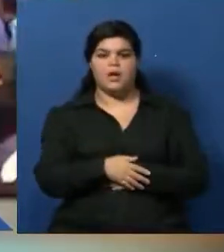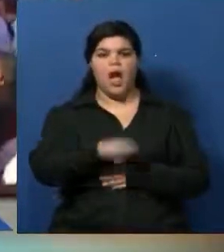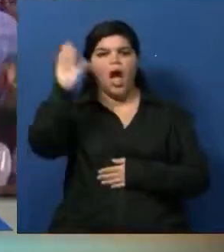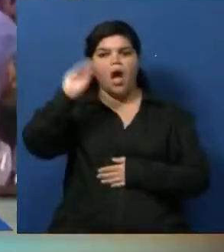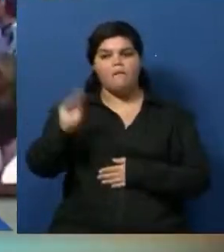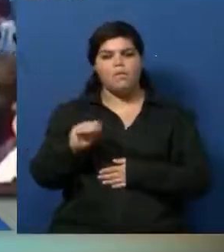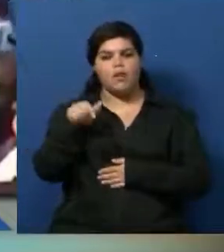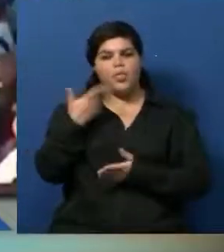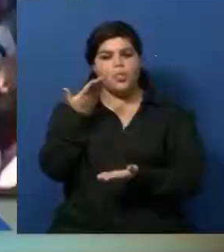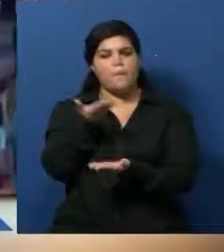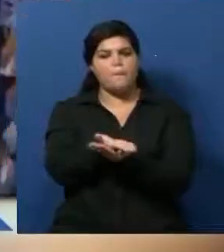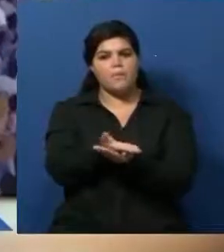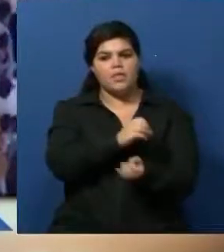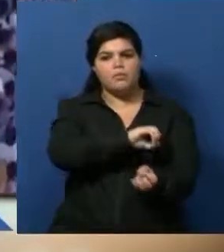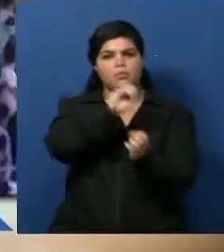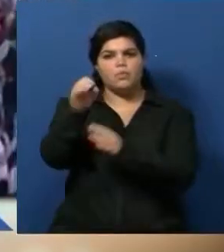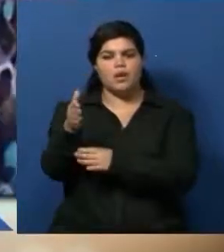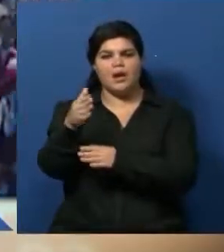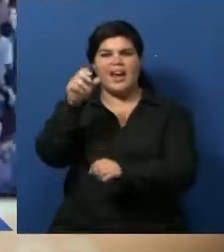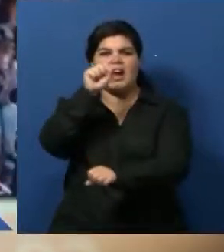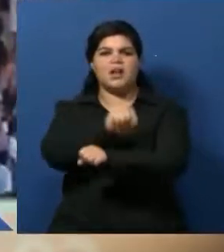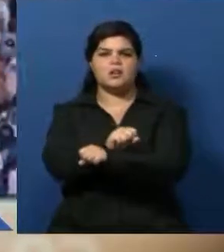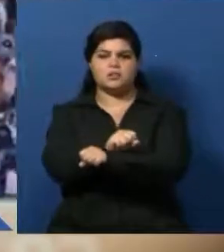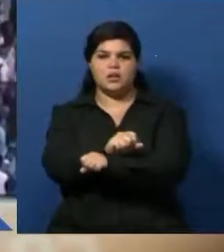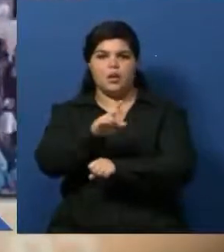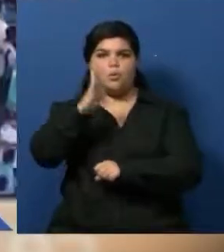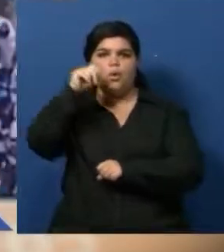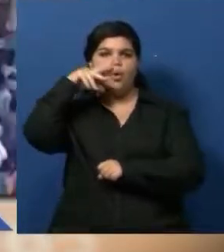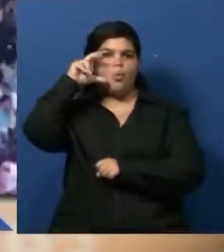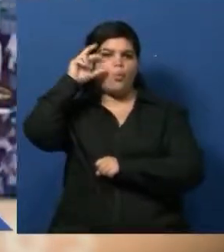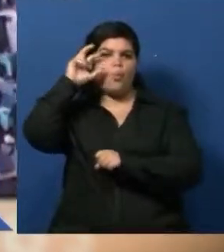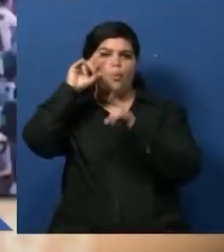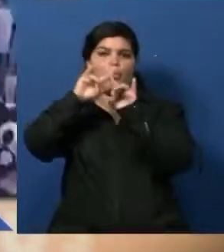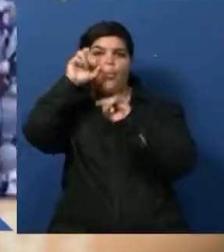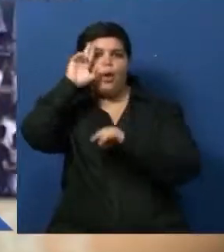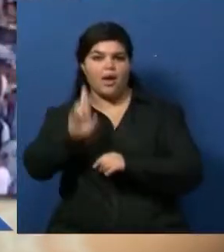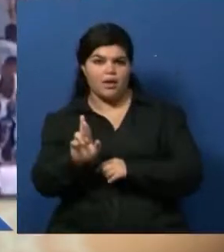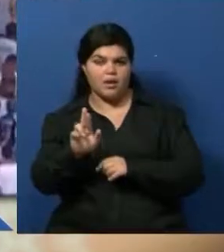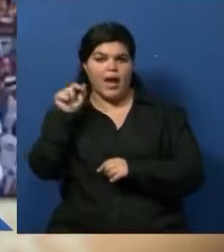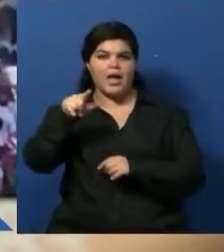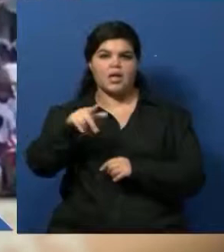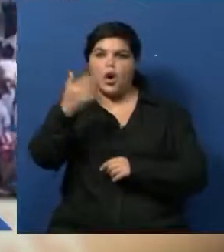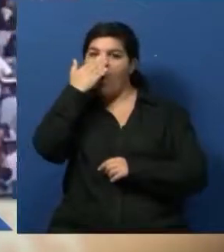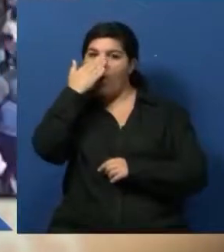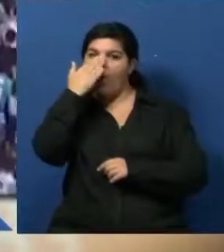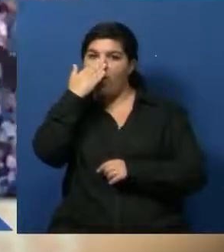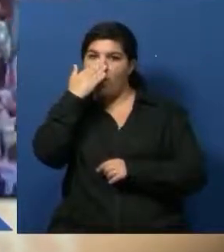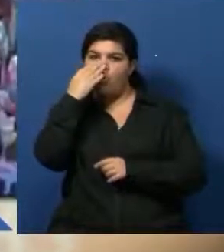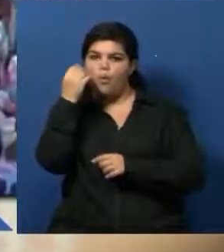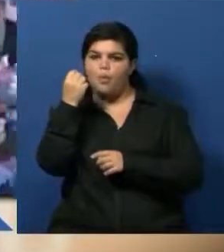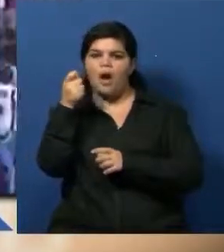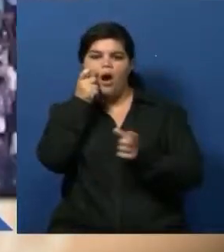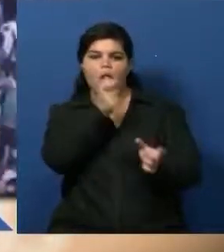pedido que sea trasladado a la cárcel de Bower. Bower es la cárcel de máxima seguridad que tiene Córdoba, es en la salida de